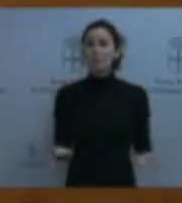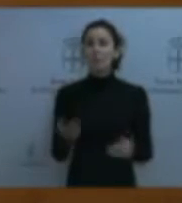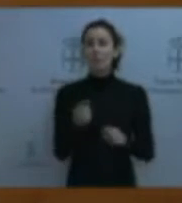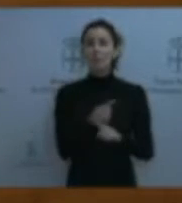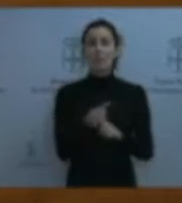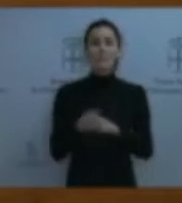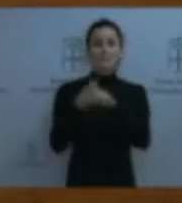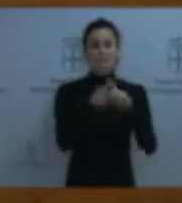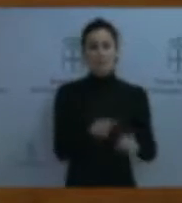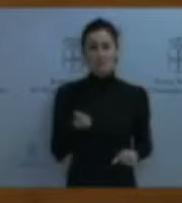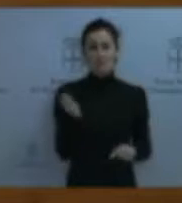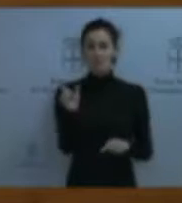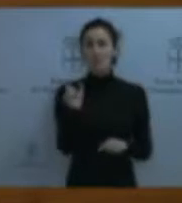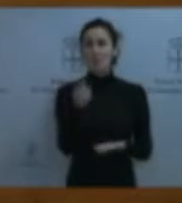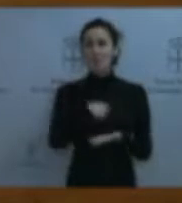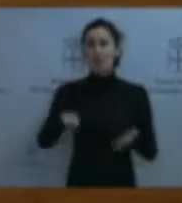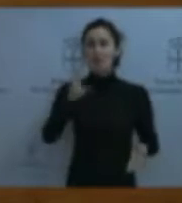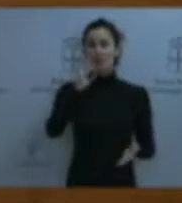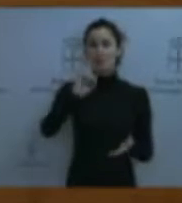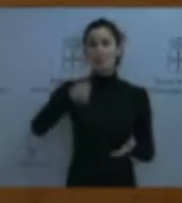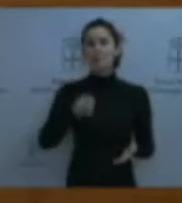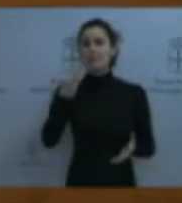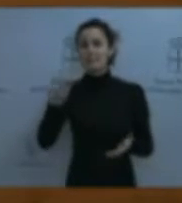medio pagado es de 0,33